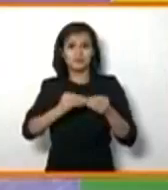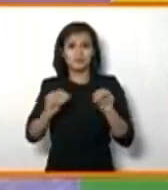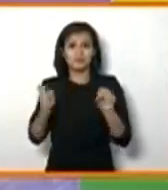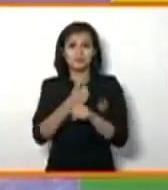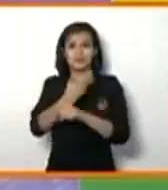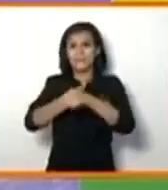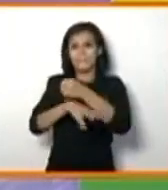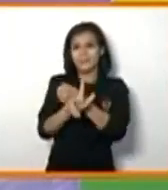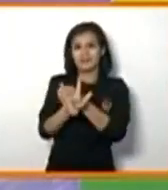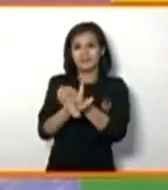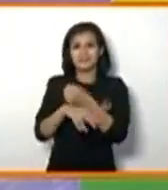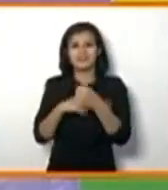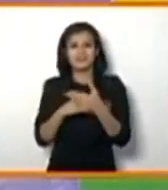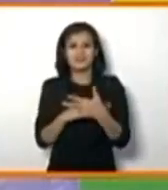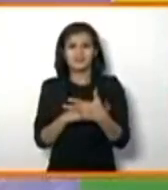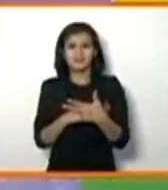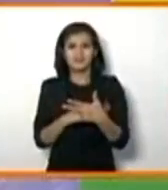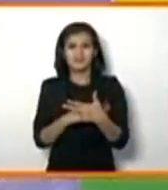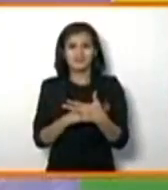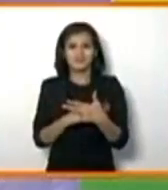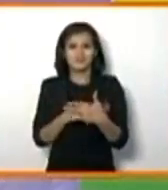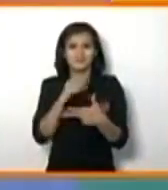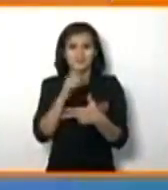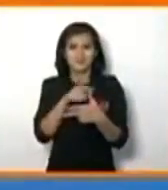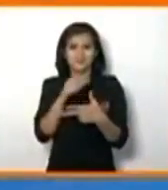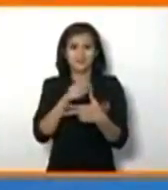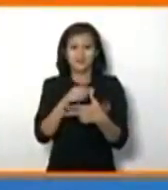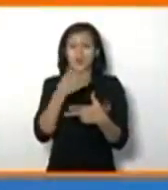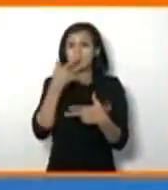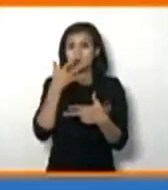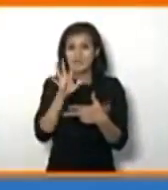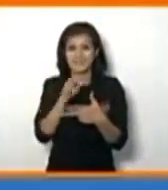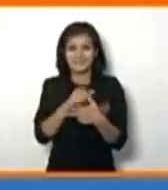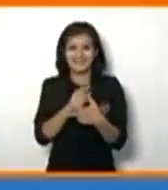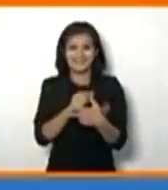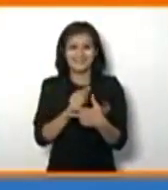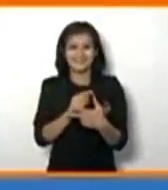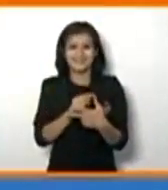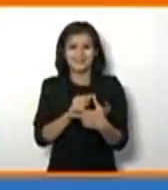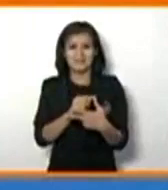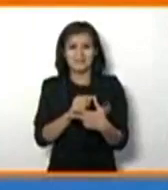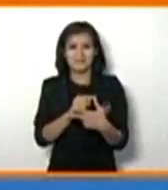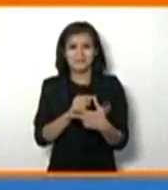favoritos junto a Pega 3. Primer número ganador, mucha suerte, y este es...